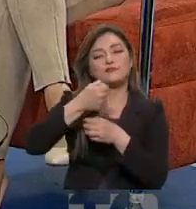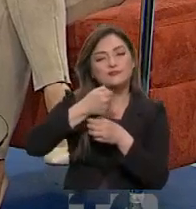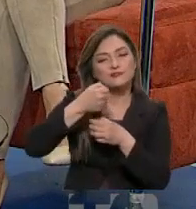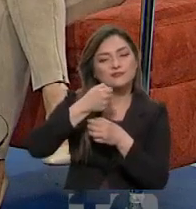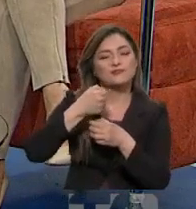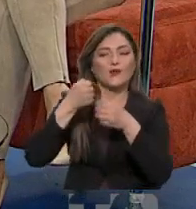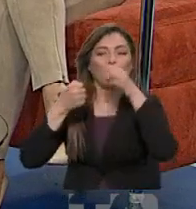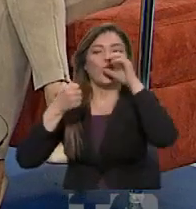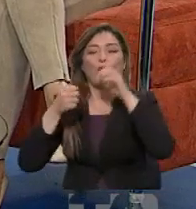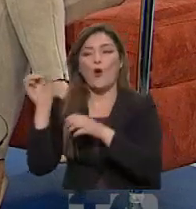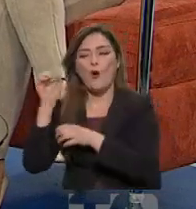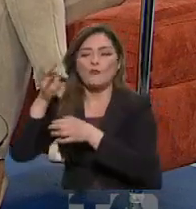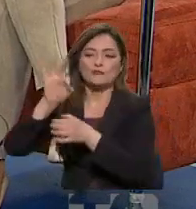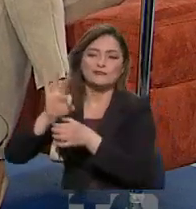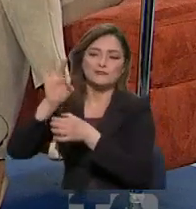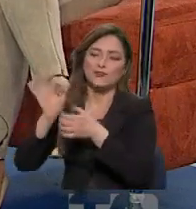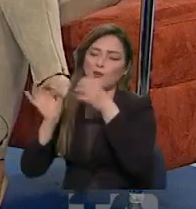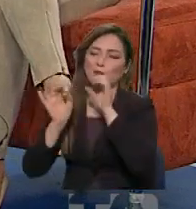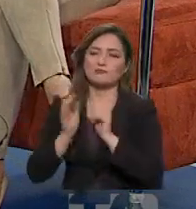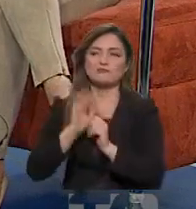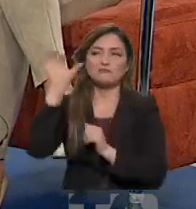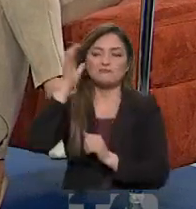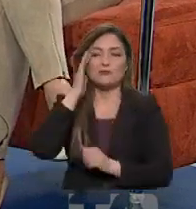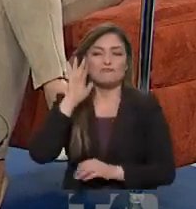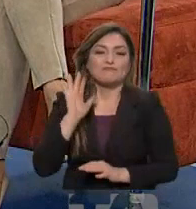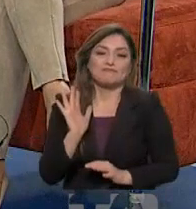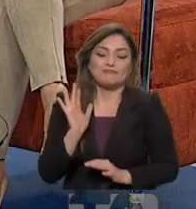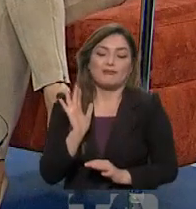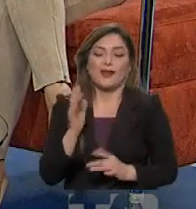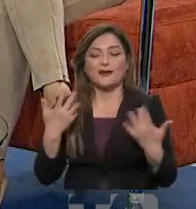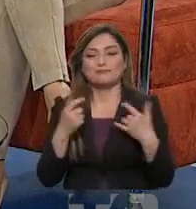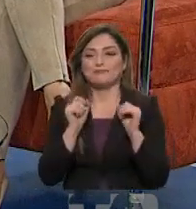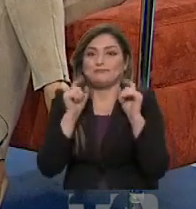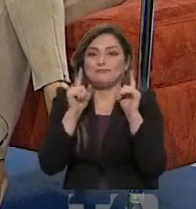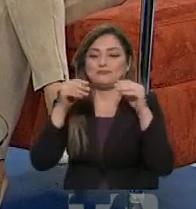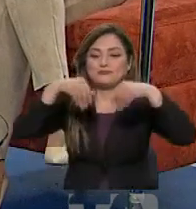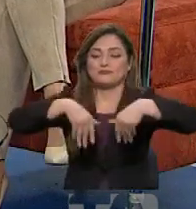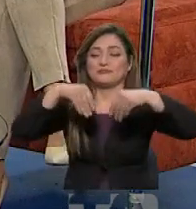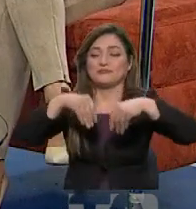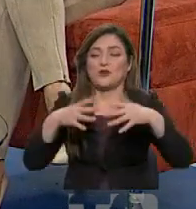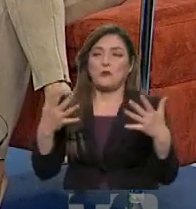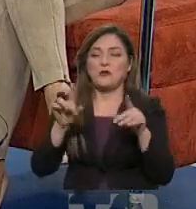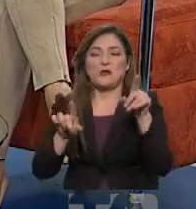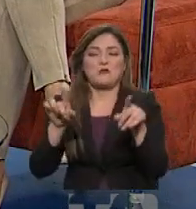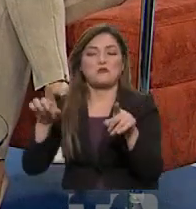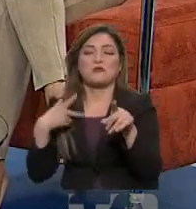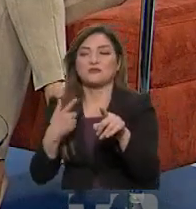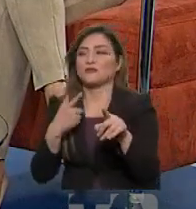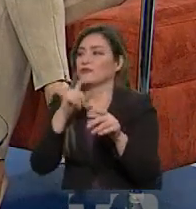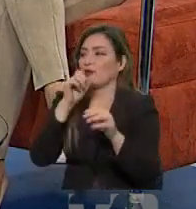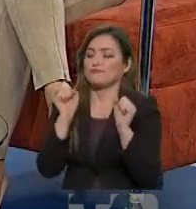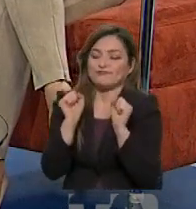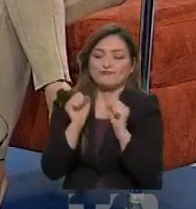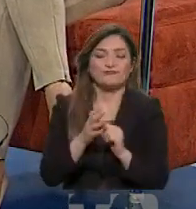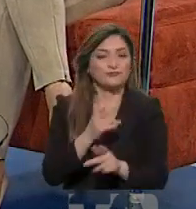las energías, y además que con el clima, la verdad es que no se sabe, en los últimos días nos ha sorprendido y ha hecho bastante frío. Mucho, pero mucho frío,